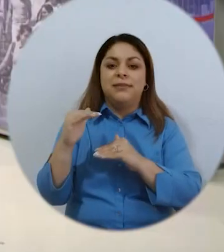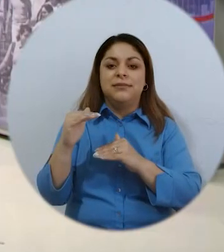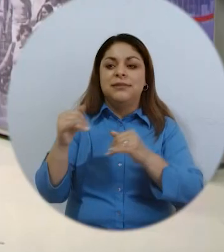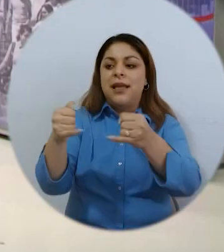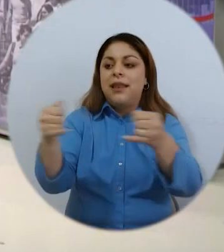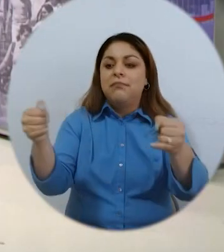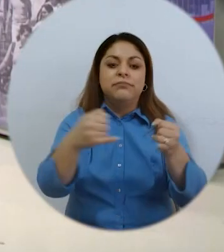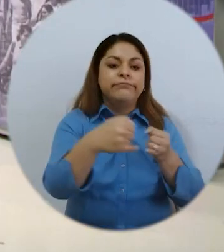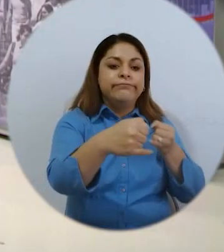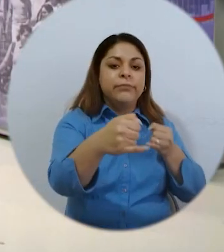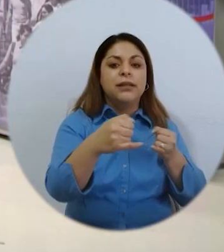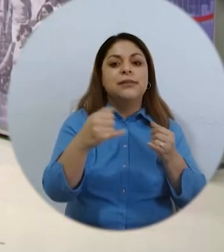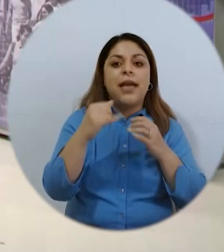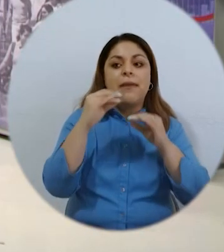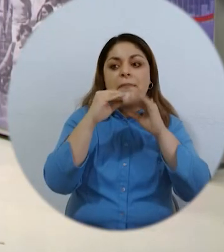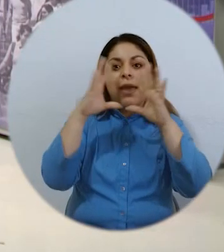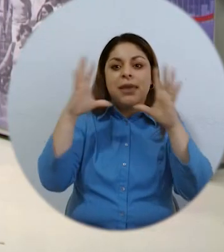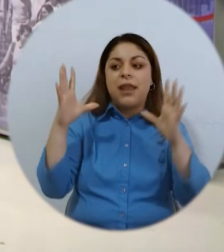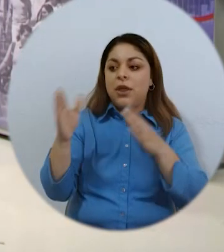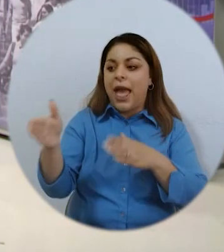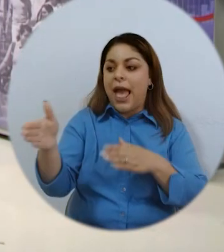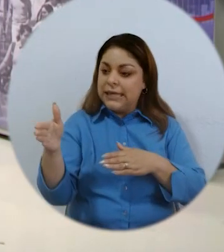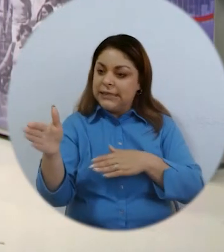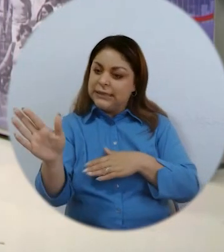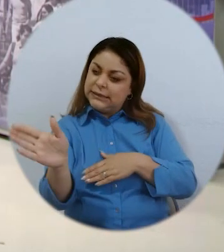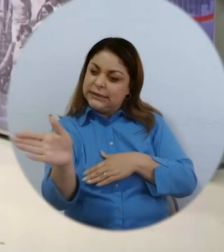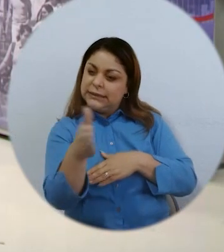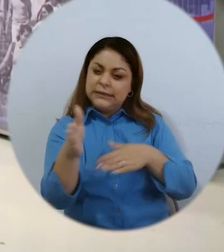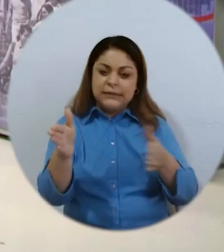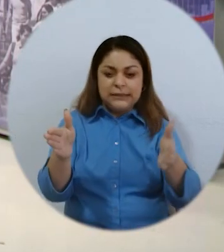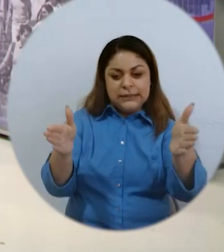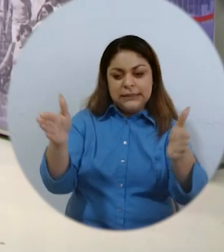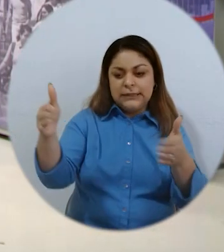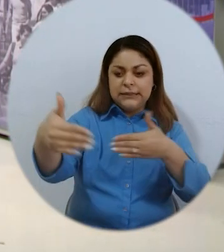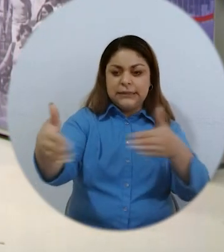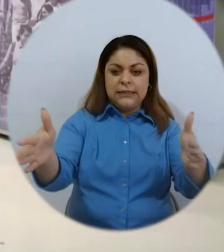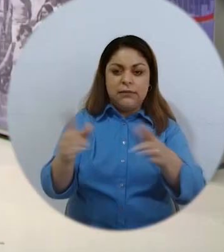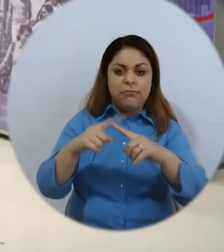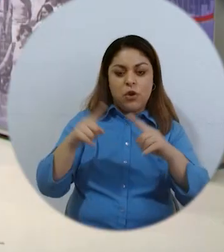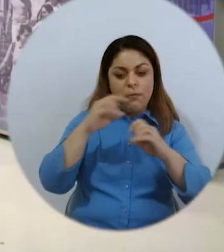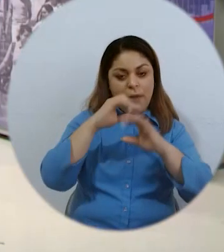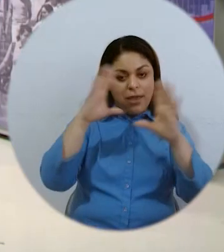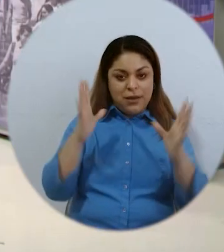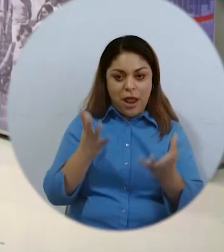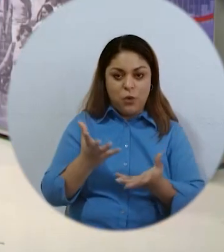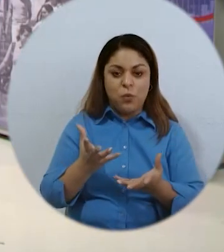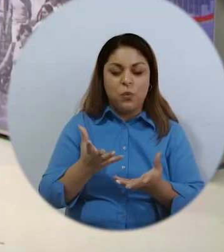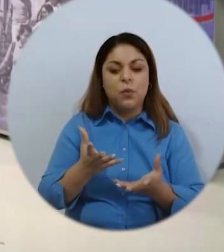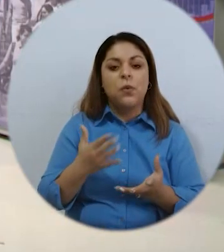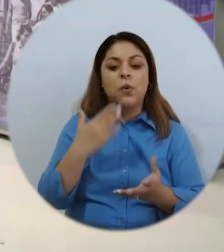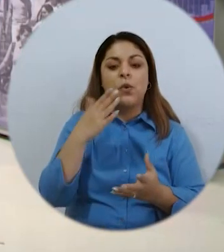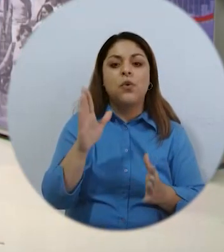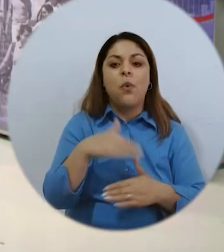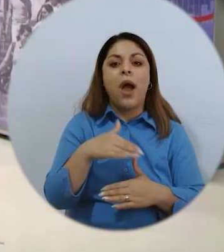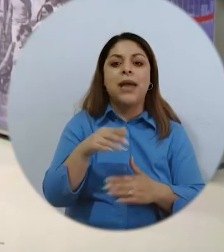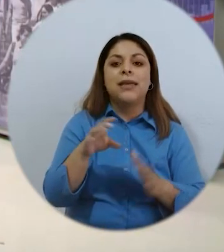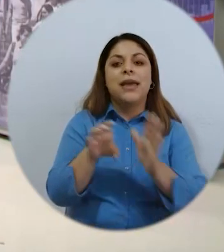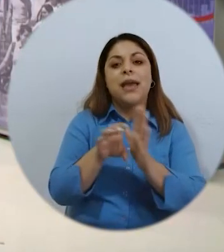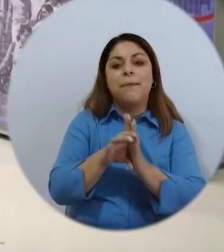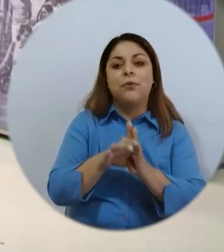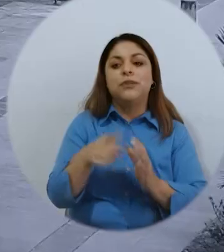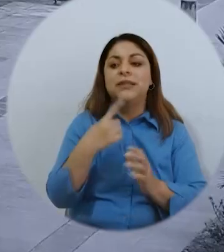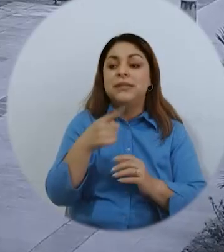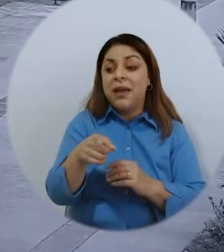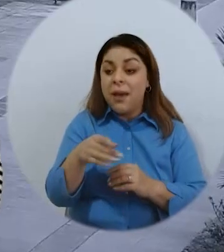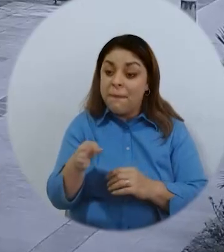claros, ¿verdad? Es decir, son líneas imaginarias, son acuerdos a los que llegan los países, pero nosotros, por ejemplo, no le podemos decir a